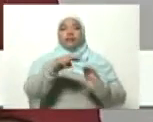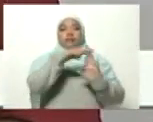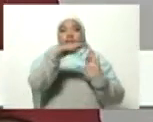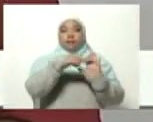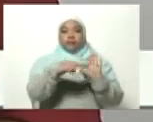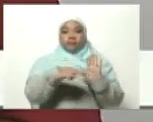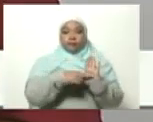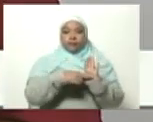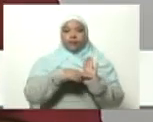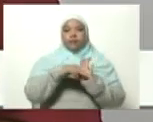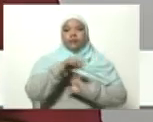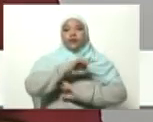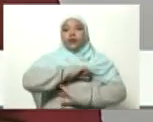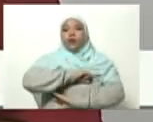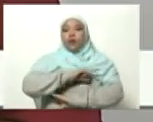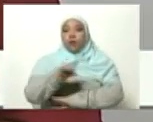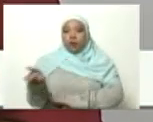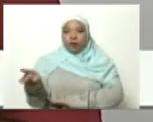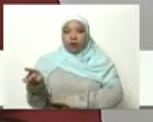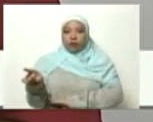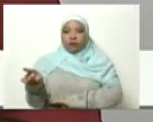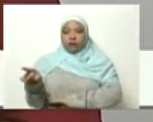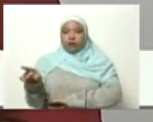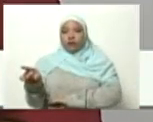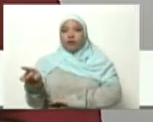No van a poder.